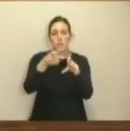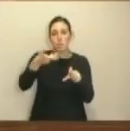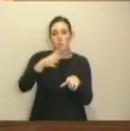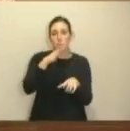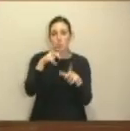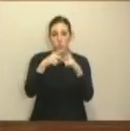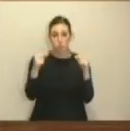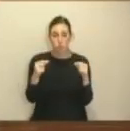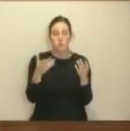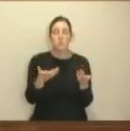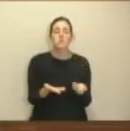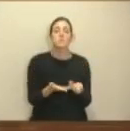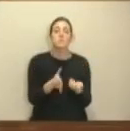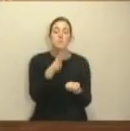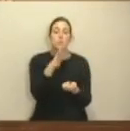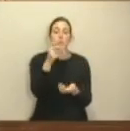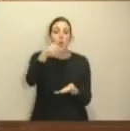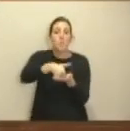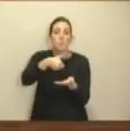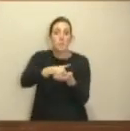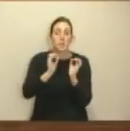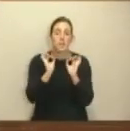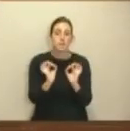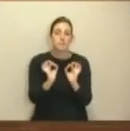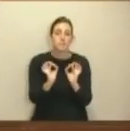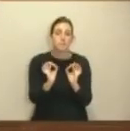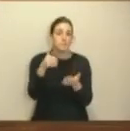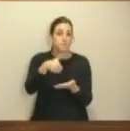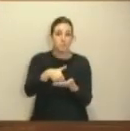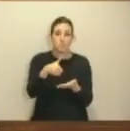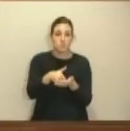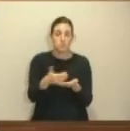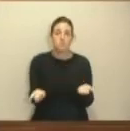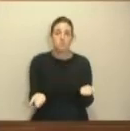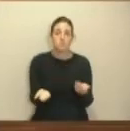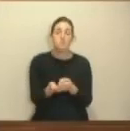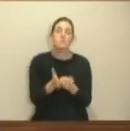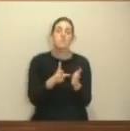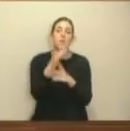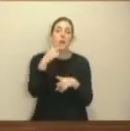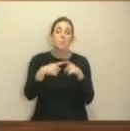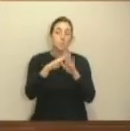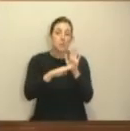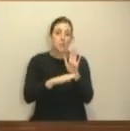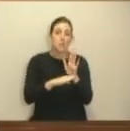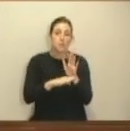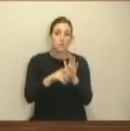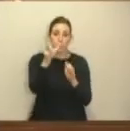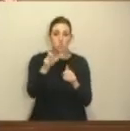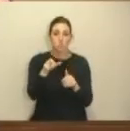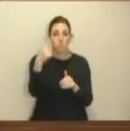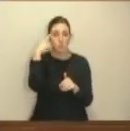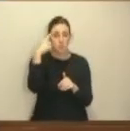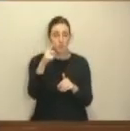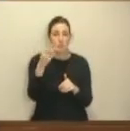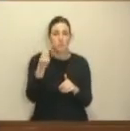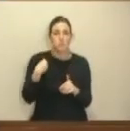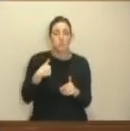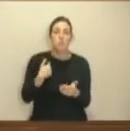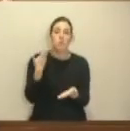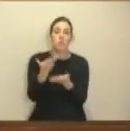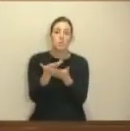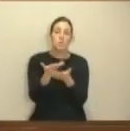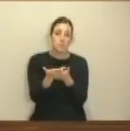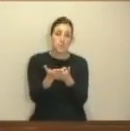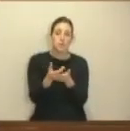que tenemos. Y es lo que nos están pidiendo. Y eran medidas, si usted lo sabe, las que yo le propuse en este fallido pacto